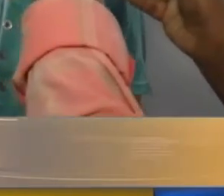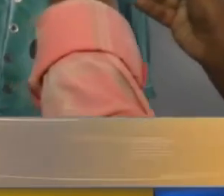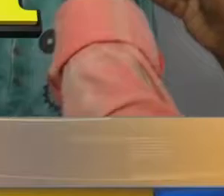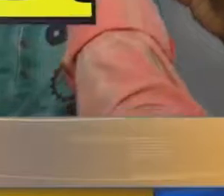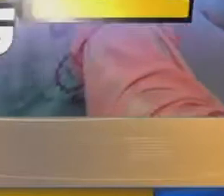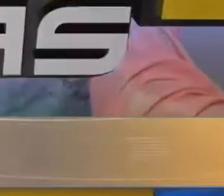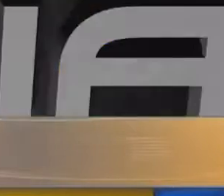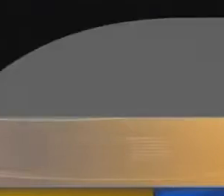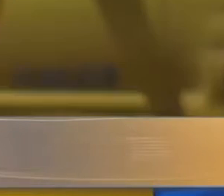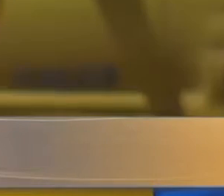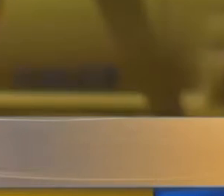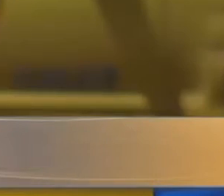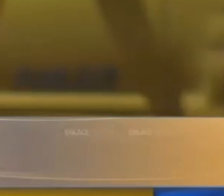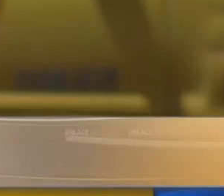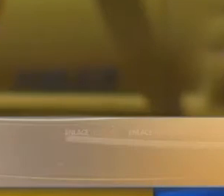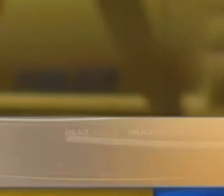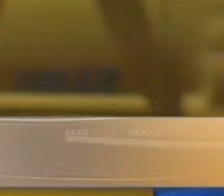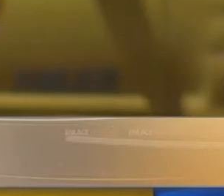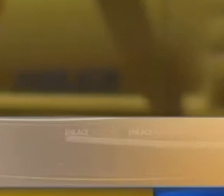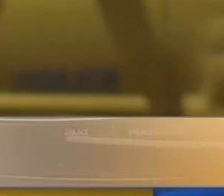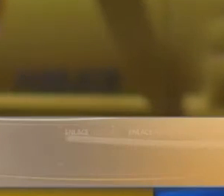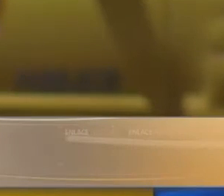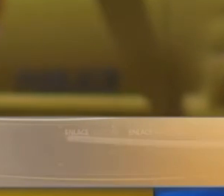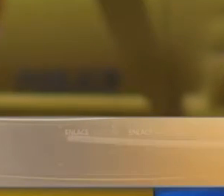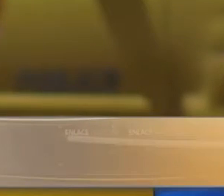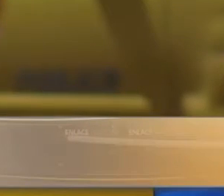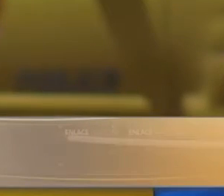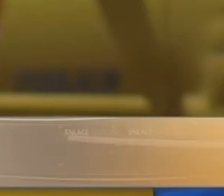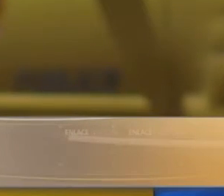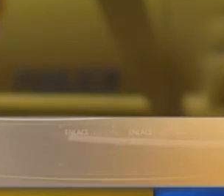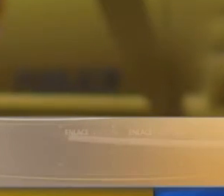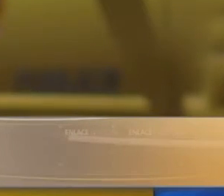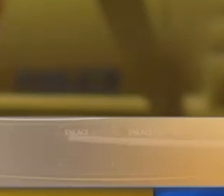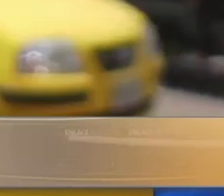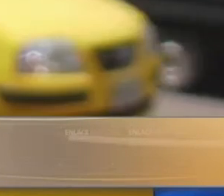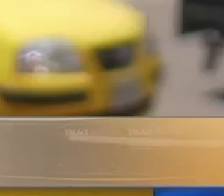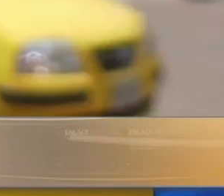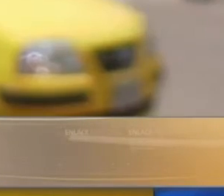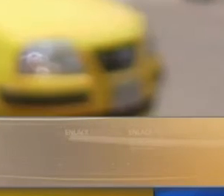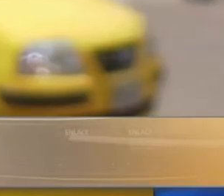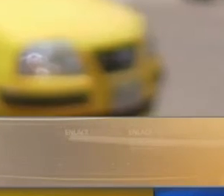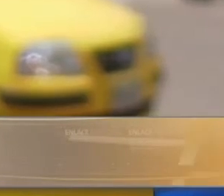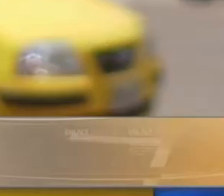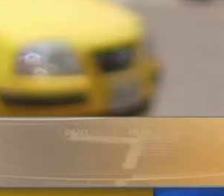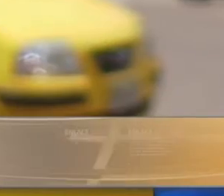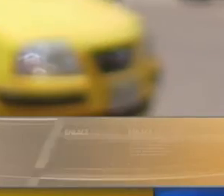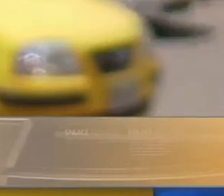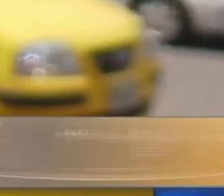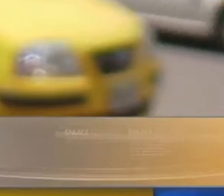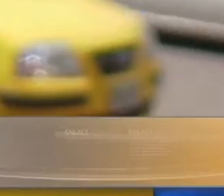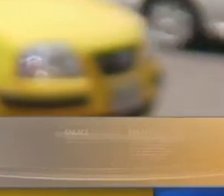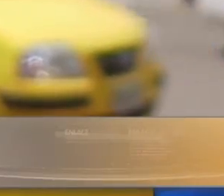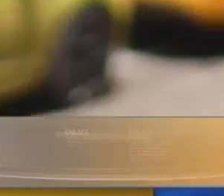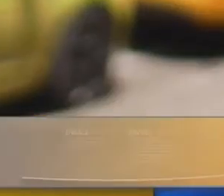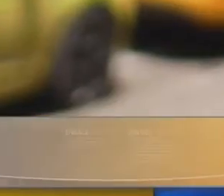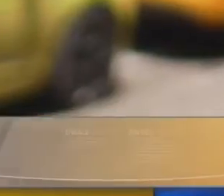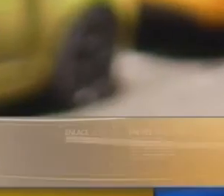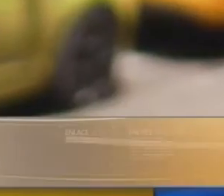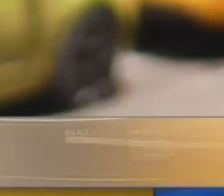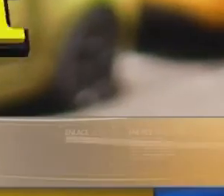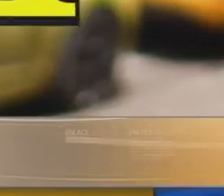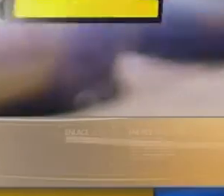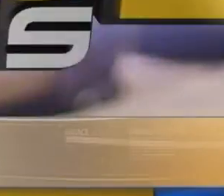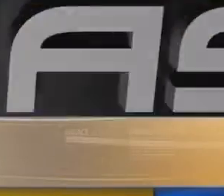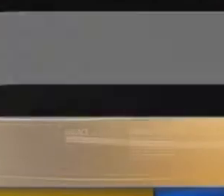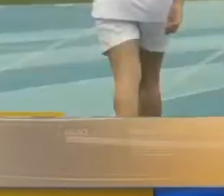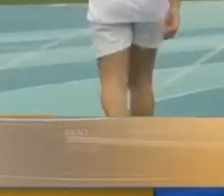del IMEI Colombia. Un taxista fue atracado el pasado fin de semana cuando llevaba una carrera al barrio Cincuentenario. El profesional del volante fue herido por